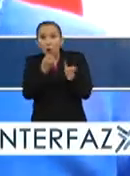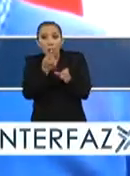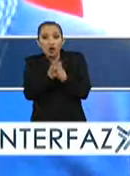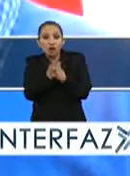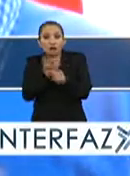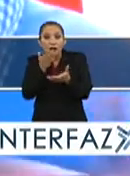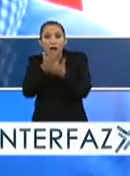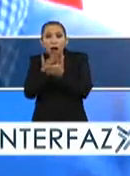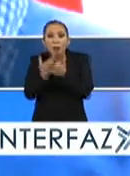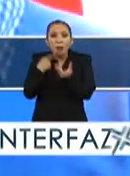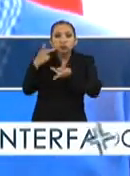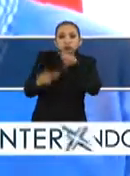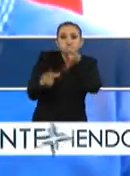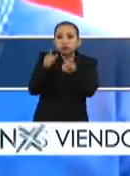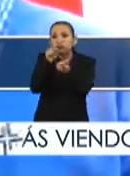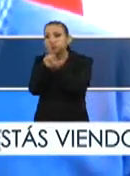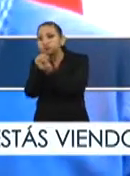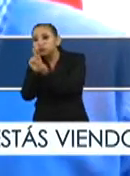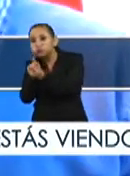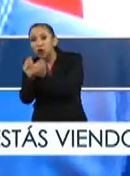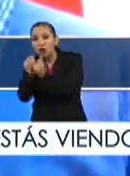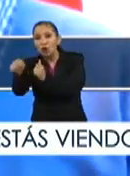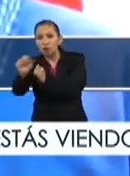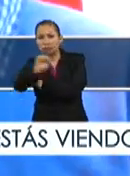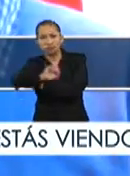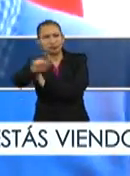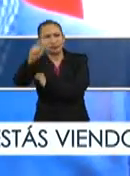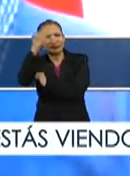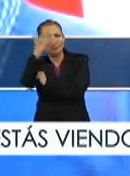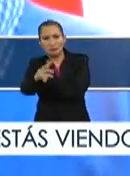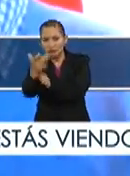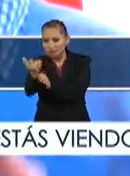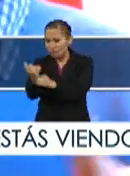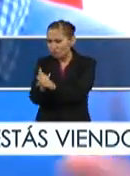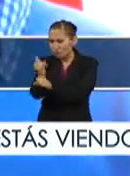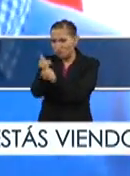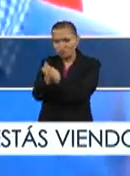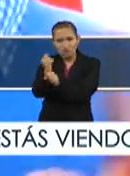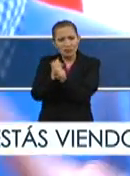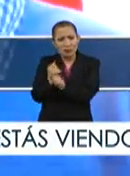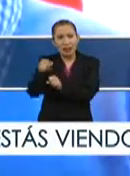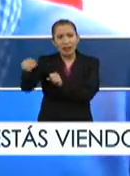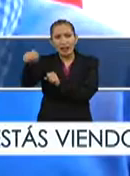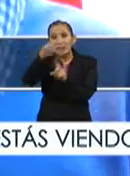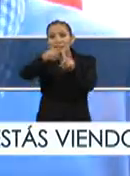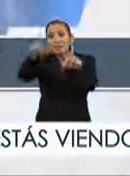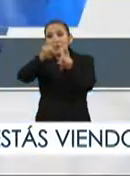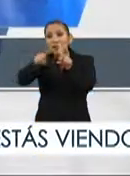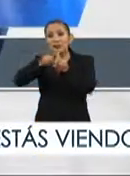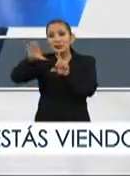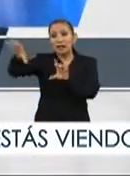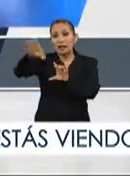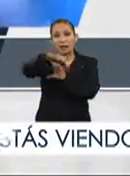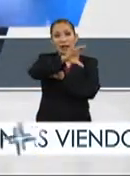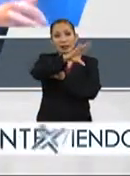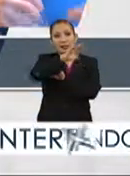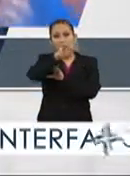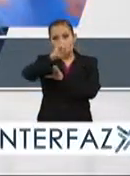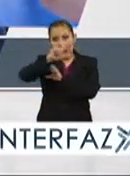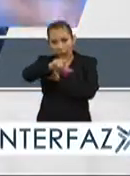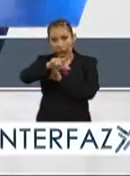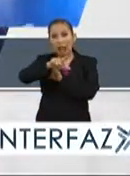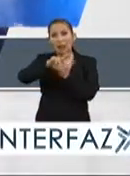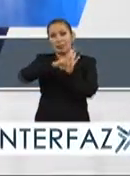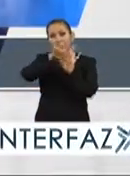oportunidad de conversar con los profesionales e investigadores de las distintas divisiones de CEPAL,